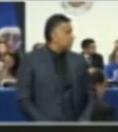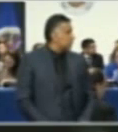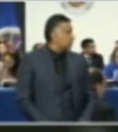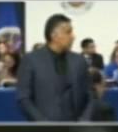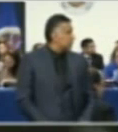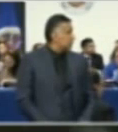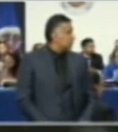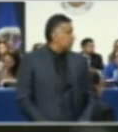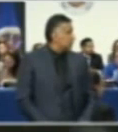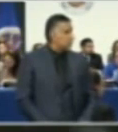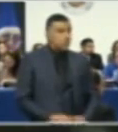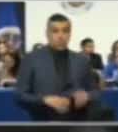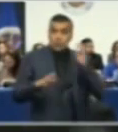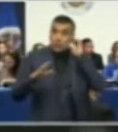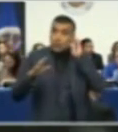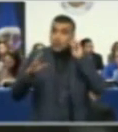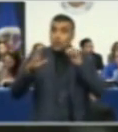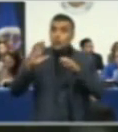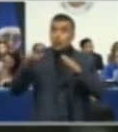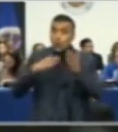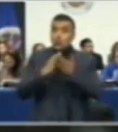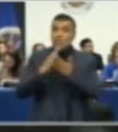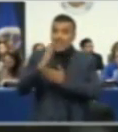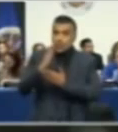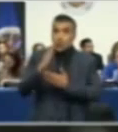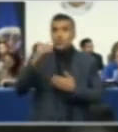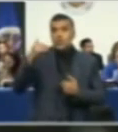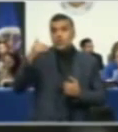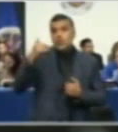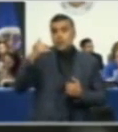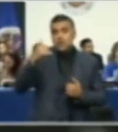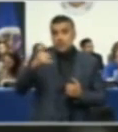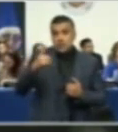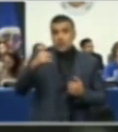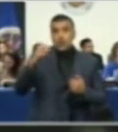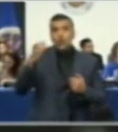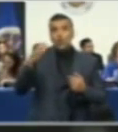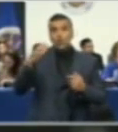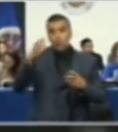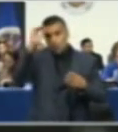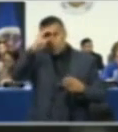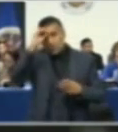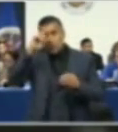Te quita todos tus derechos y opción del cheque,